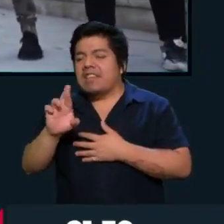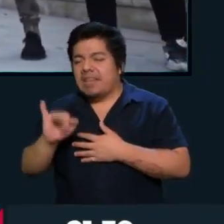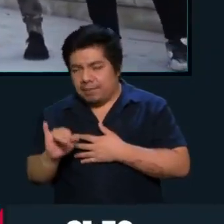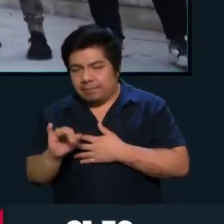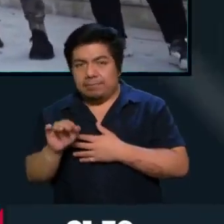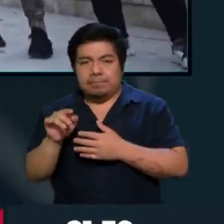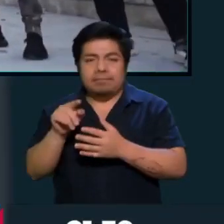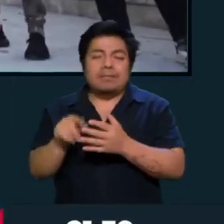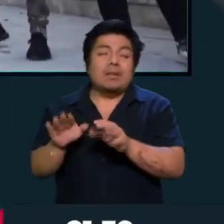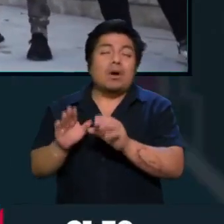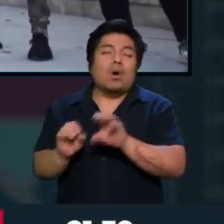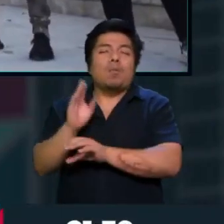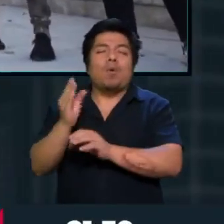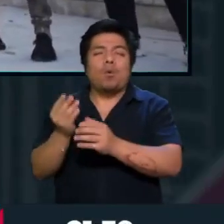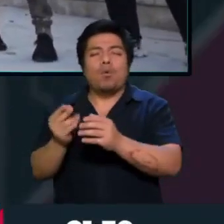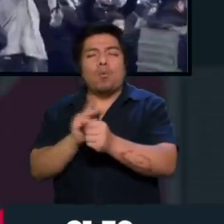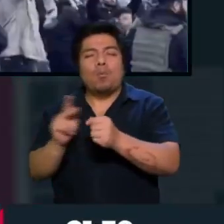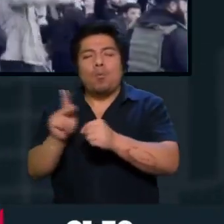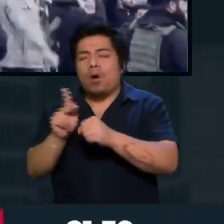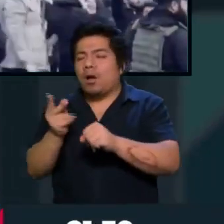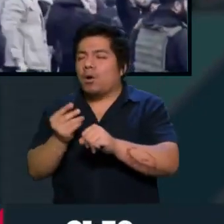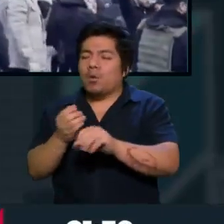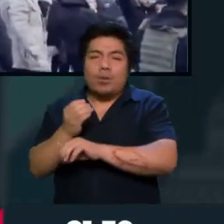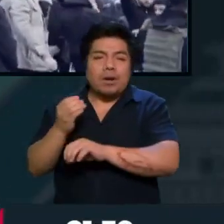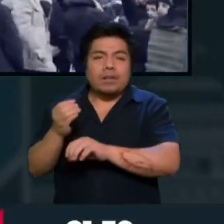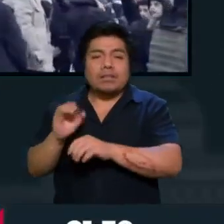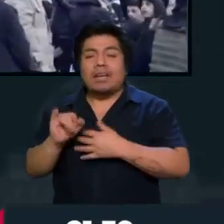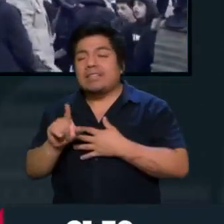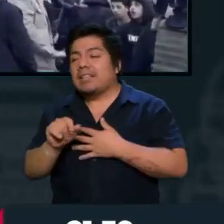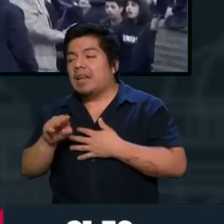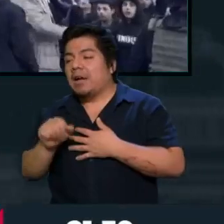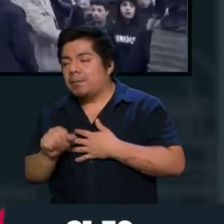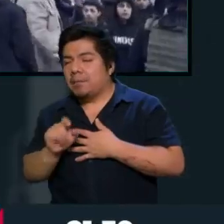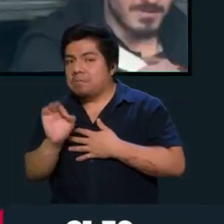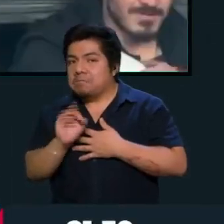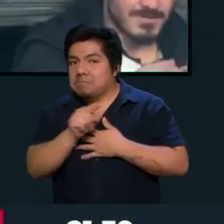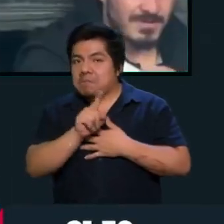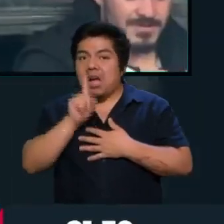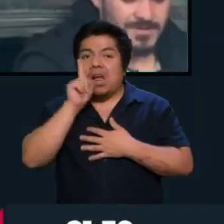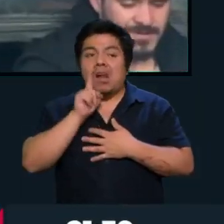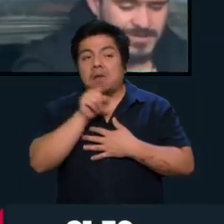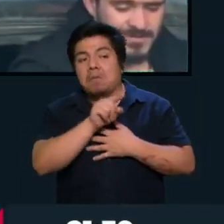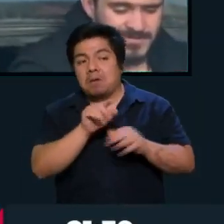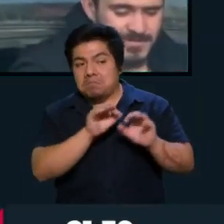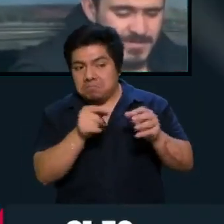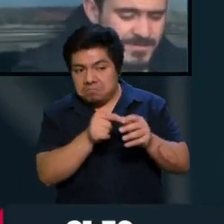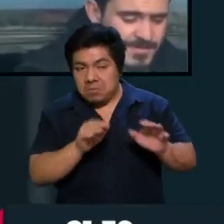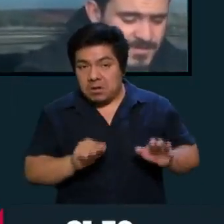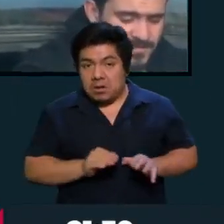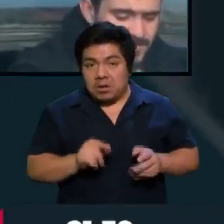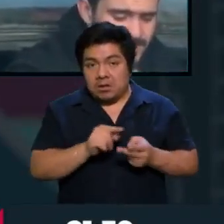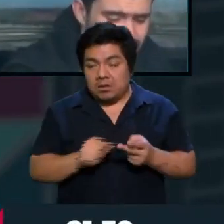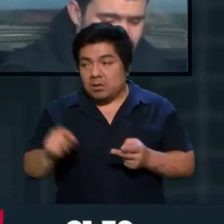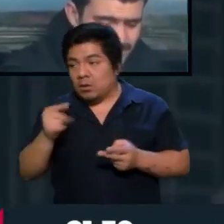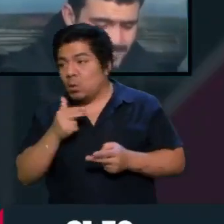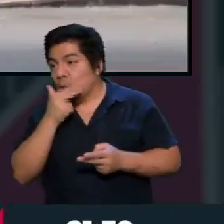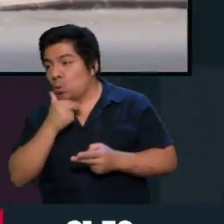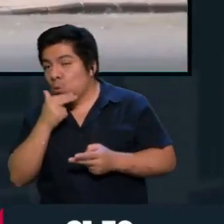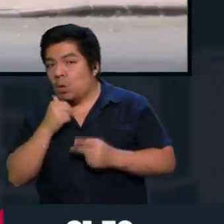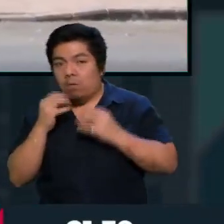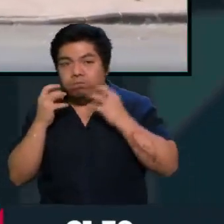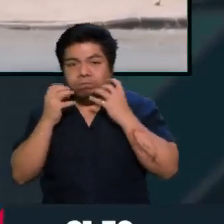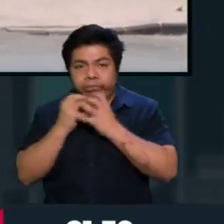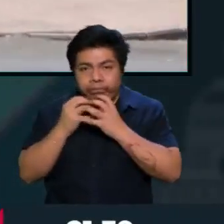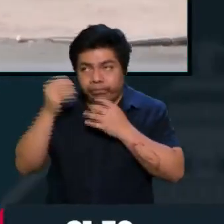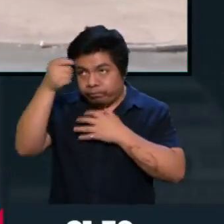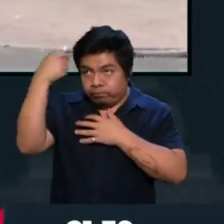ellos crear un Estado islámico, y de pronto empezamos a ver a las mujeres como en Afganistán y a los hombres con fuerza, con la barba y con